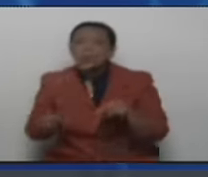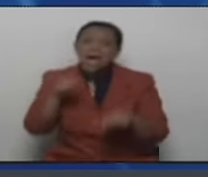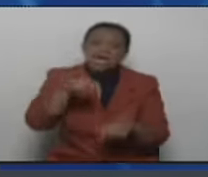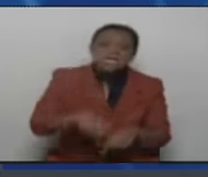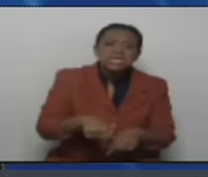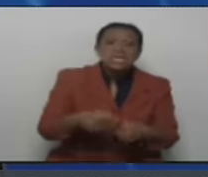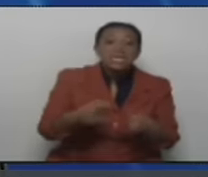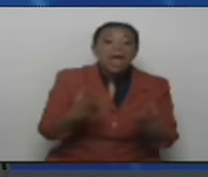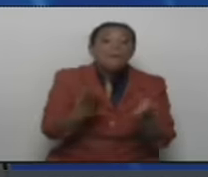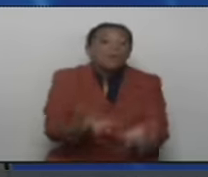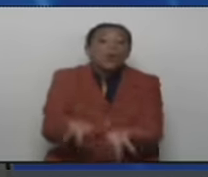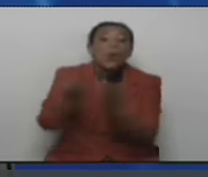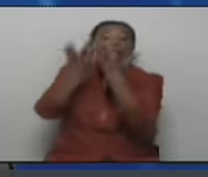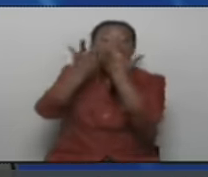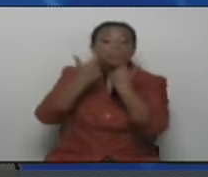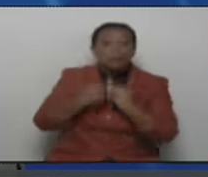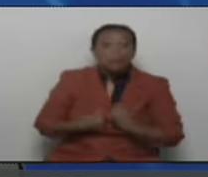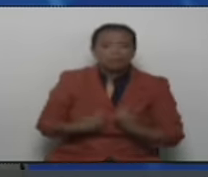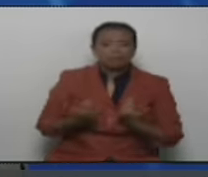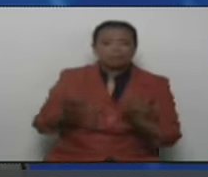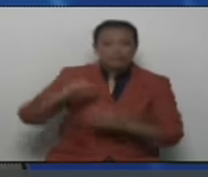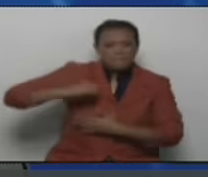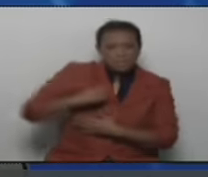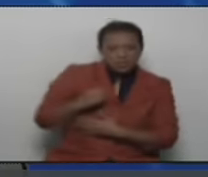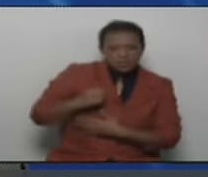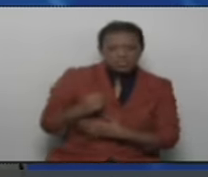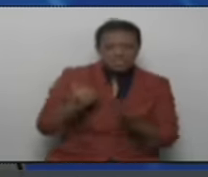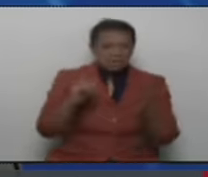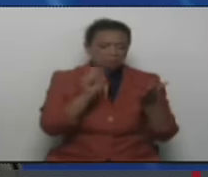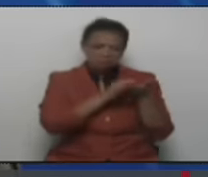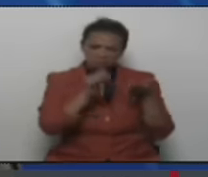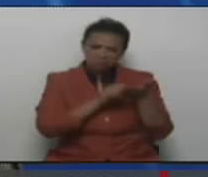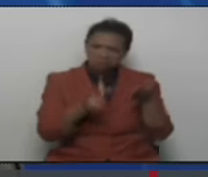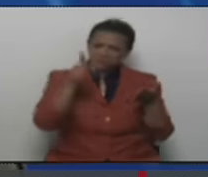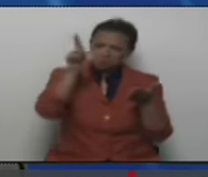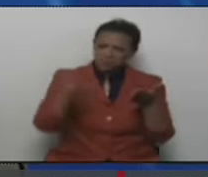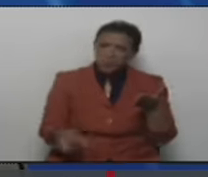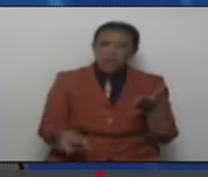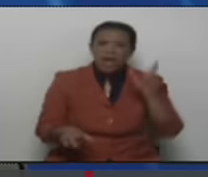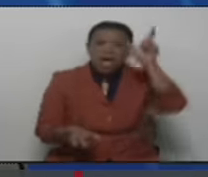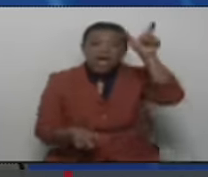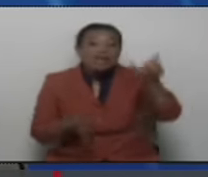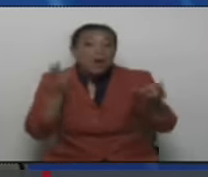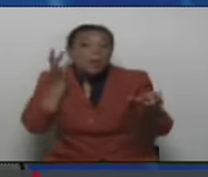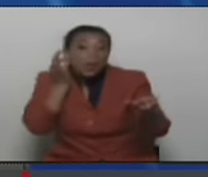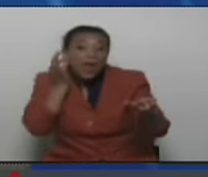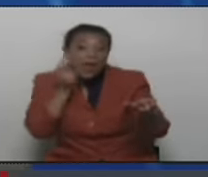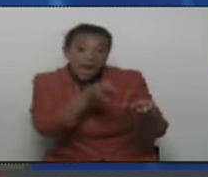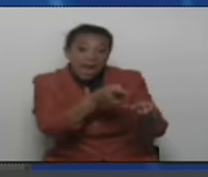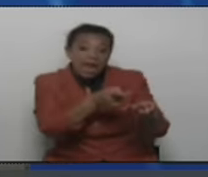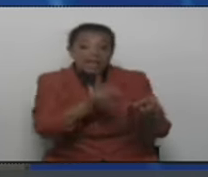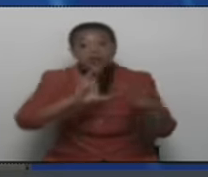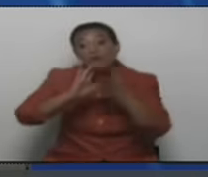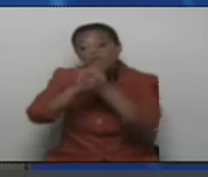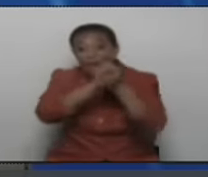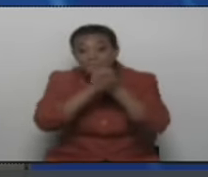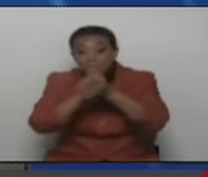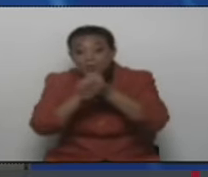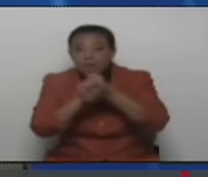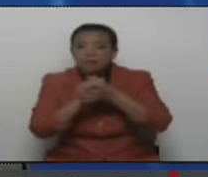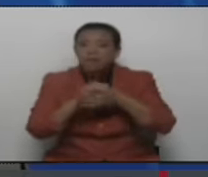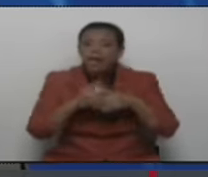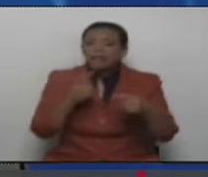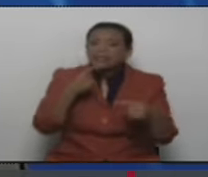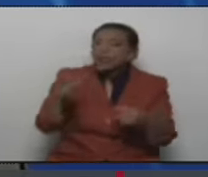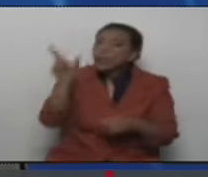El relato que él vendió, el relato que dio esta señora prepago y sus familiares,